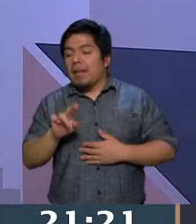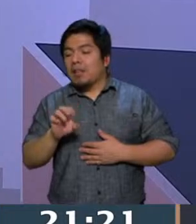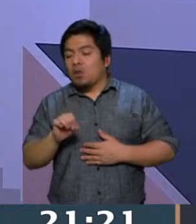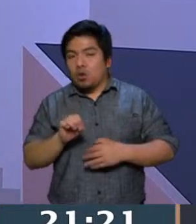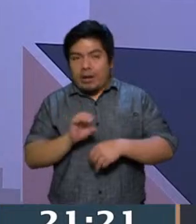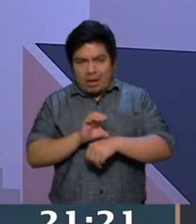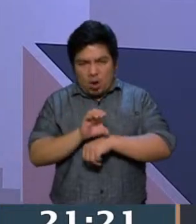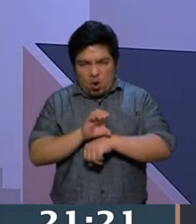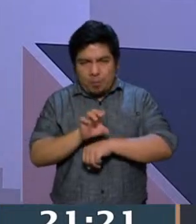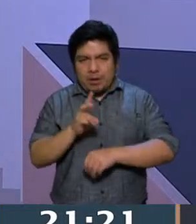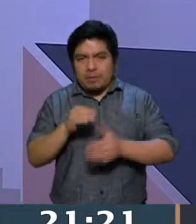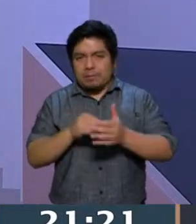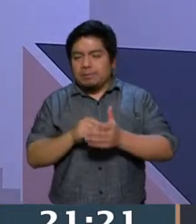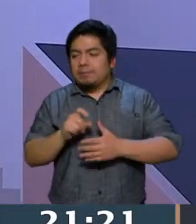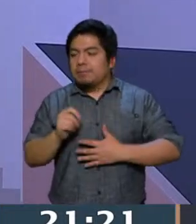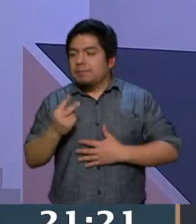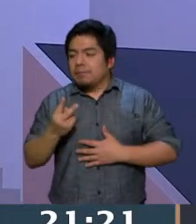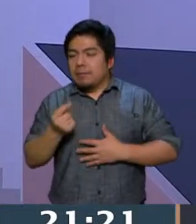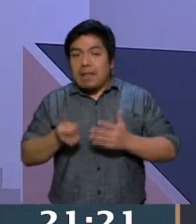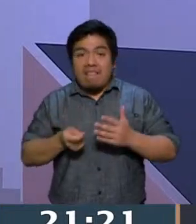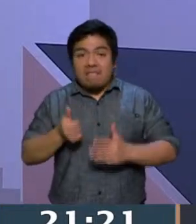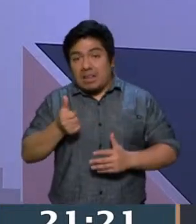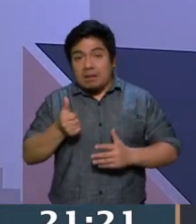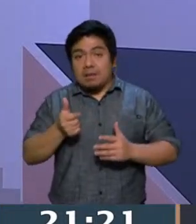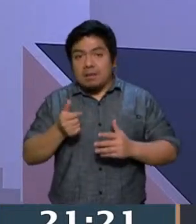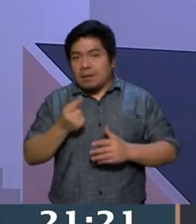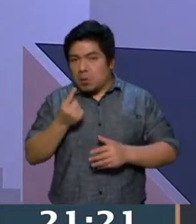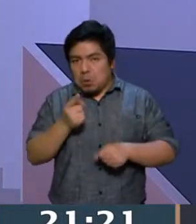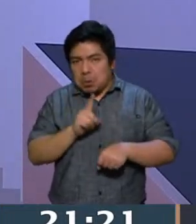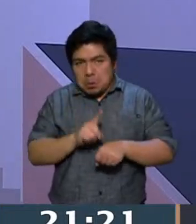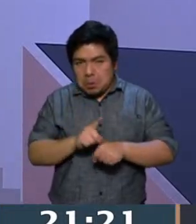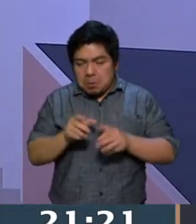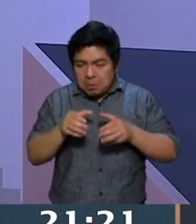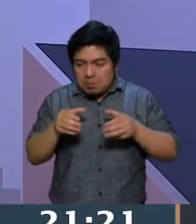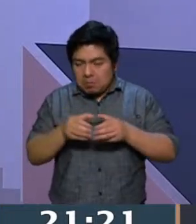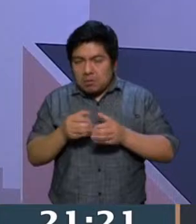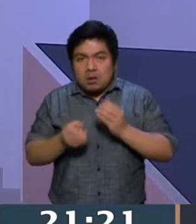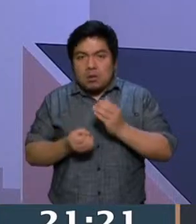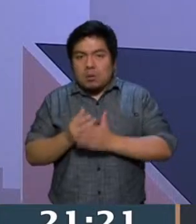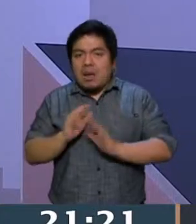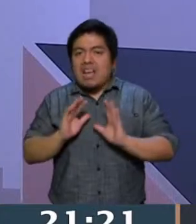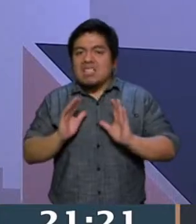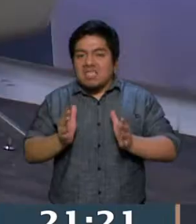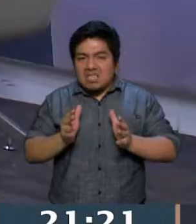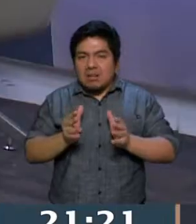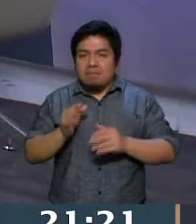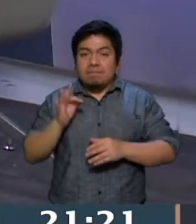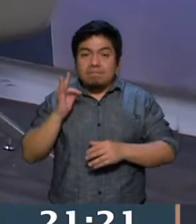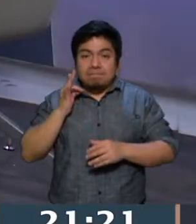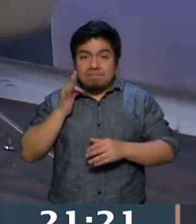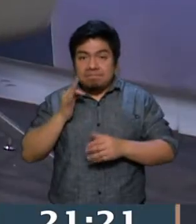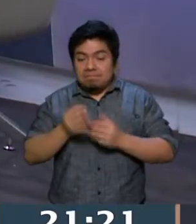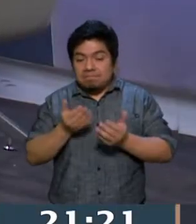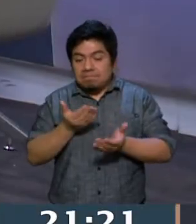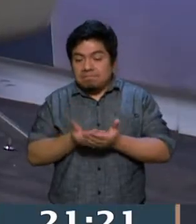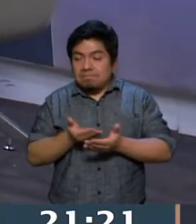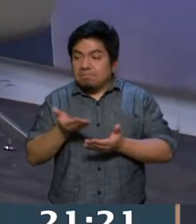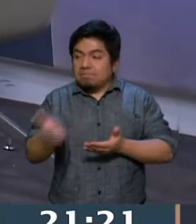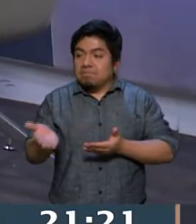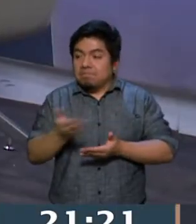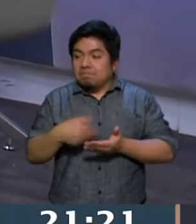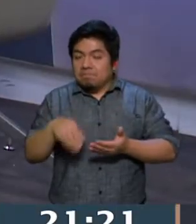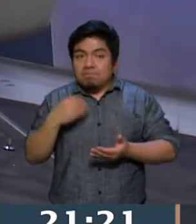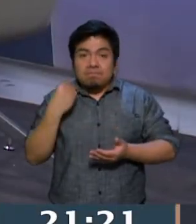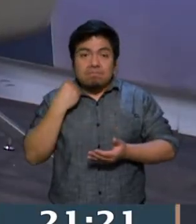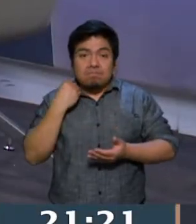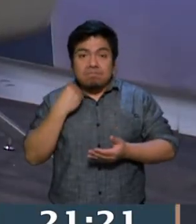2022. La primera reforma que pasó, día 1 del nuevo Congreso, ya tenían la iniciativa de reforma fiscal en la mesa todos los legisladores.